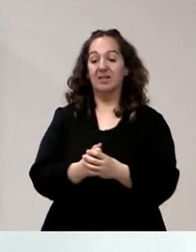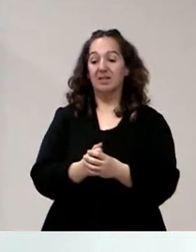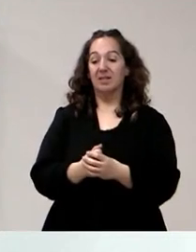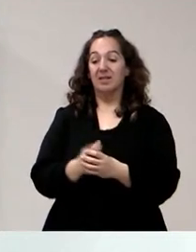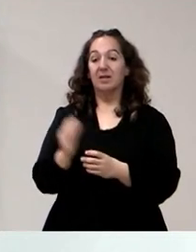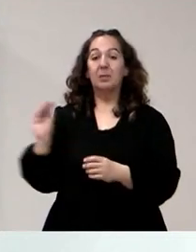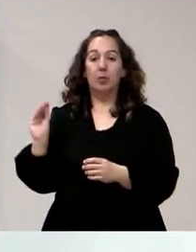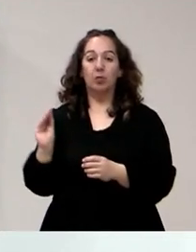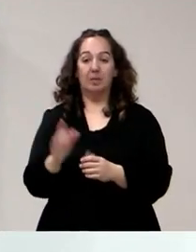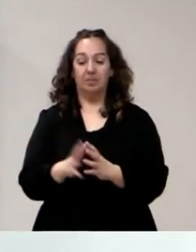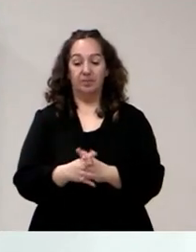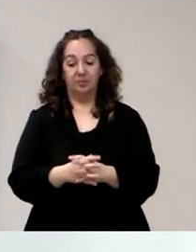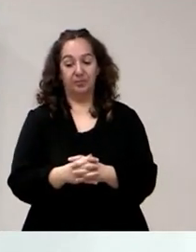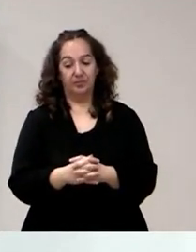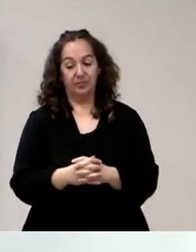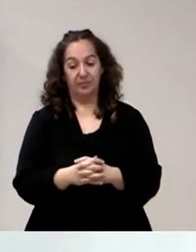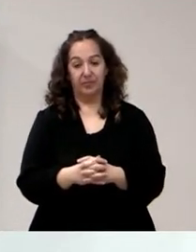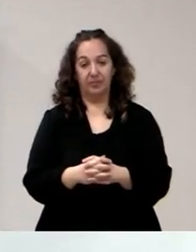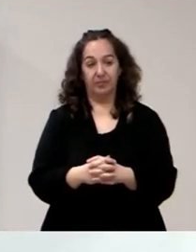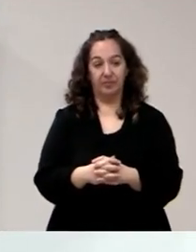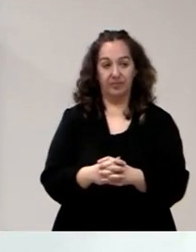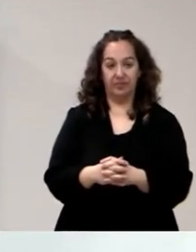tiempo una